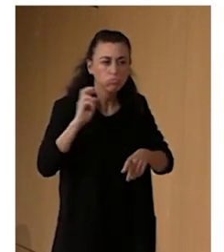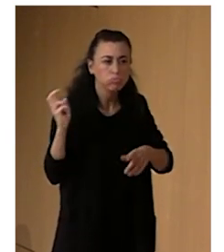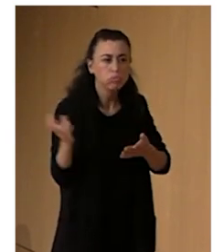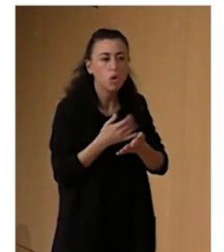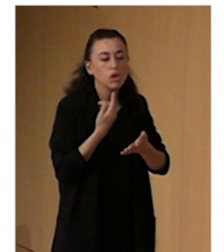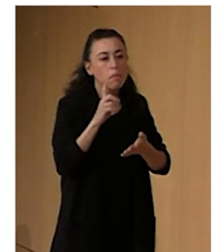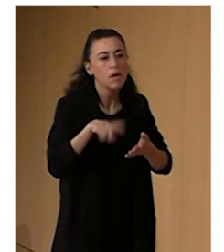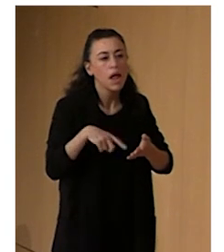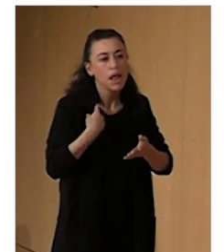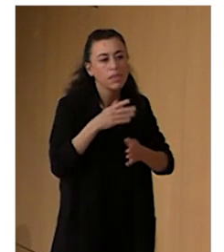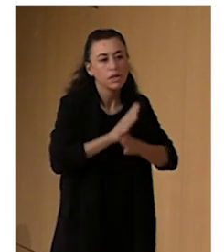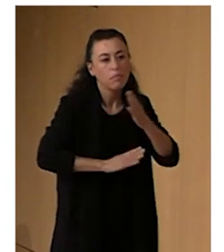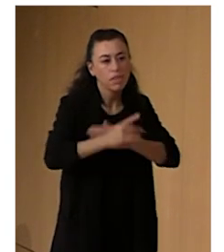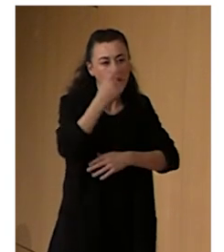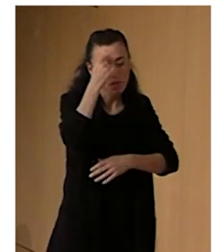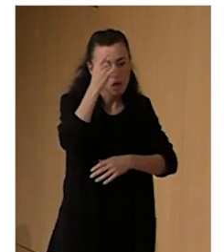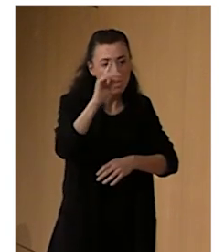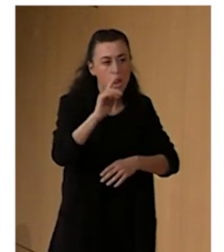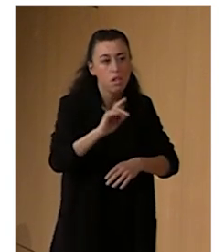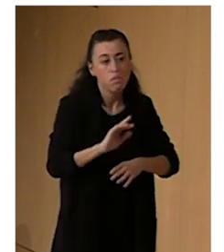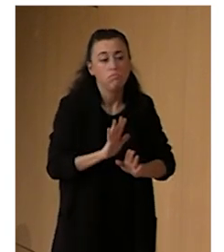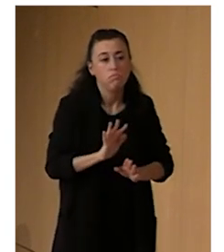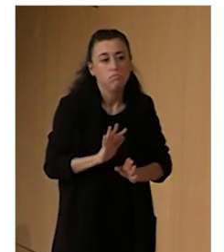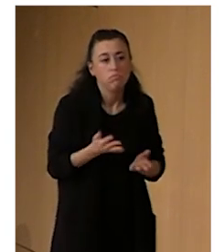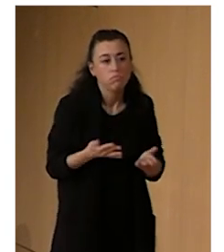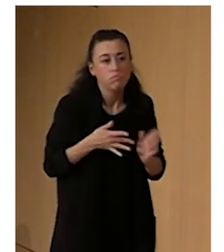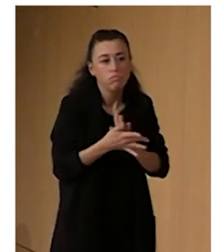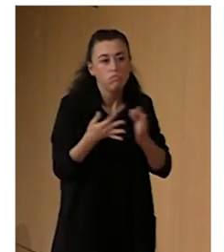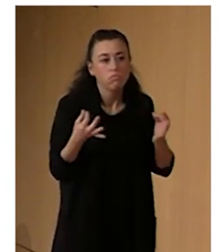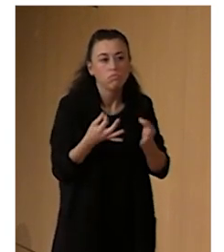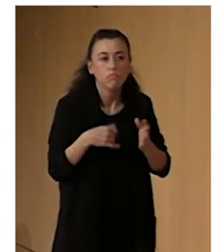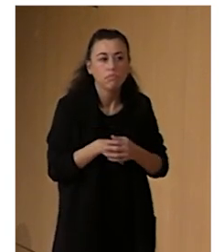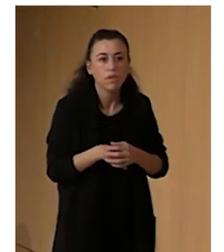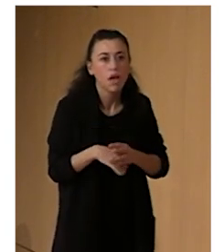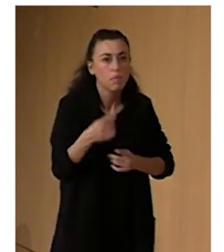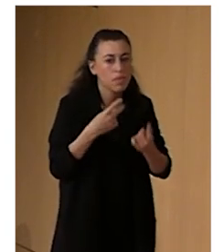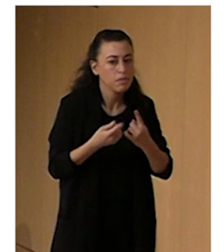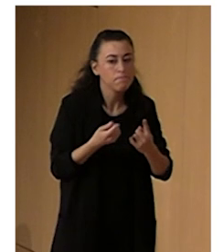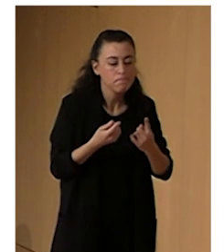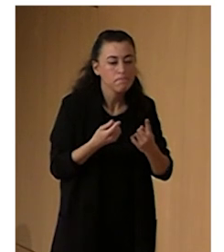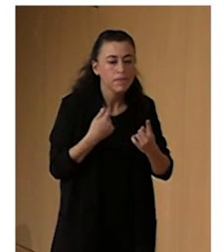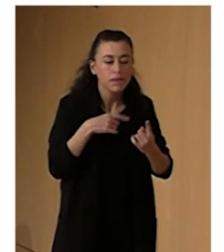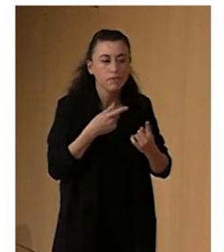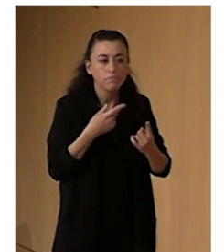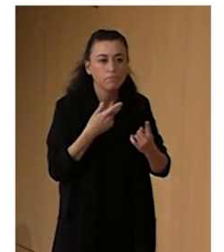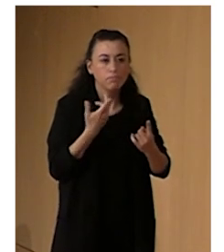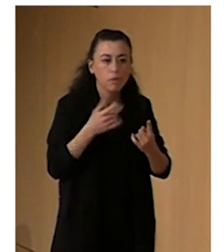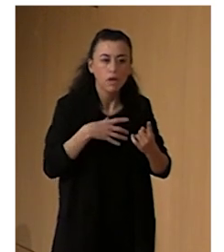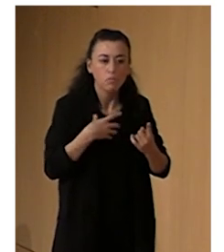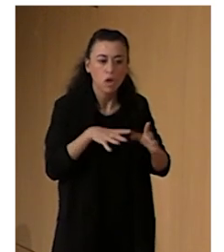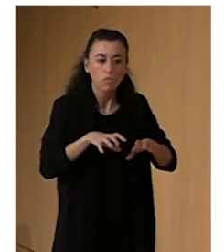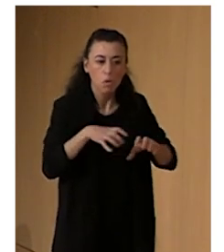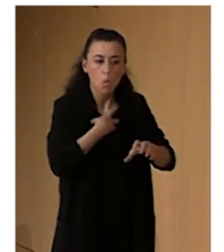intelectual con lo cual eh en alguna ocasión nos han dicho Es que yo sé lo que me ha costado aprender esto y yo sé cómo transmitirlo